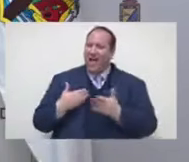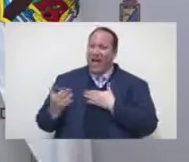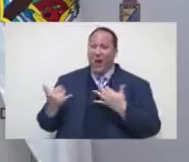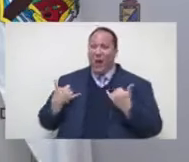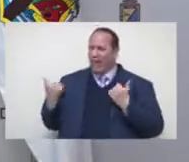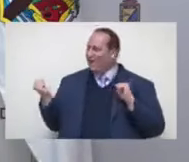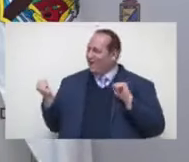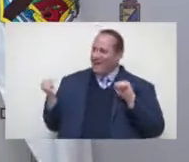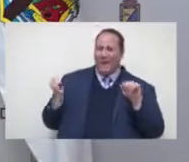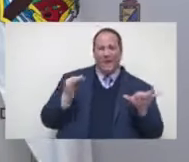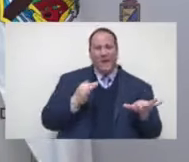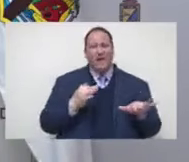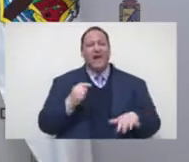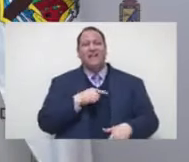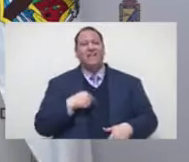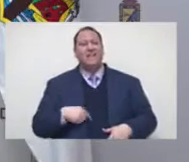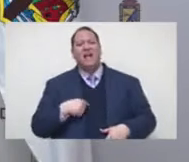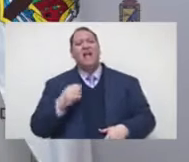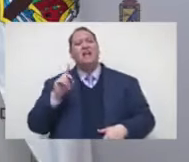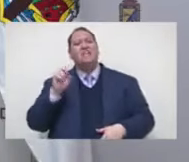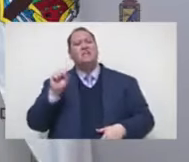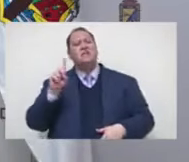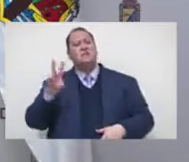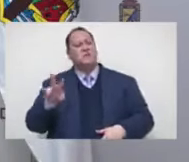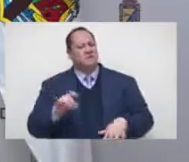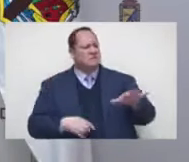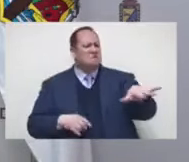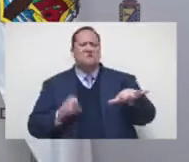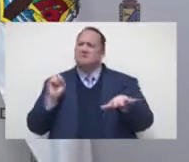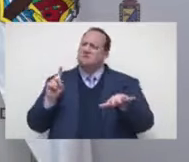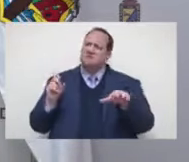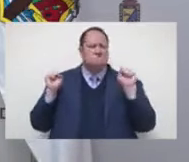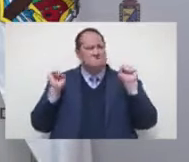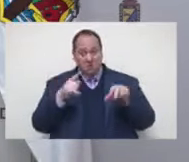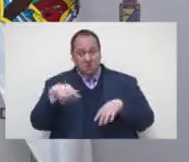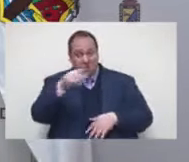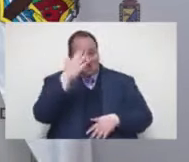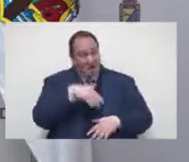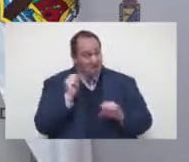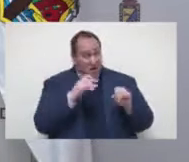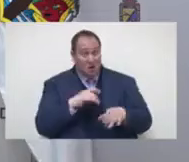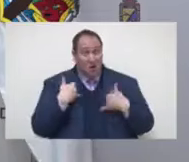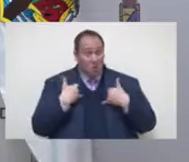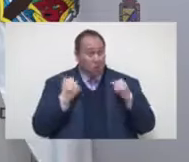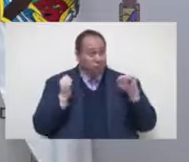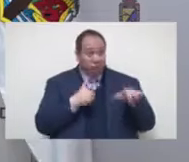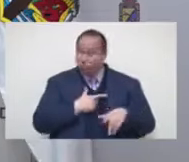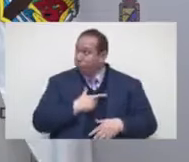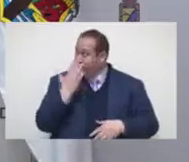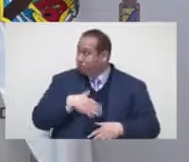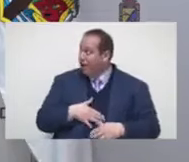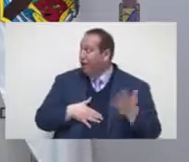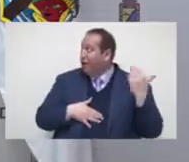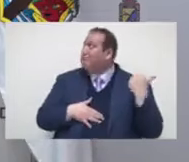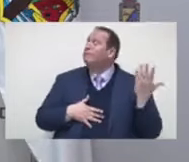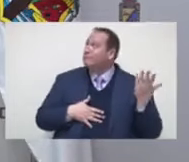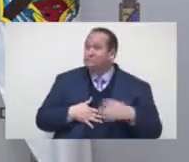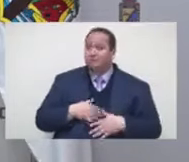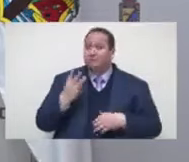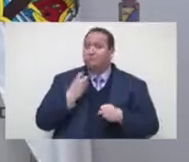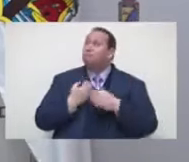jóvenes se la pasan en la Chinesca los fines de semana. ¿Sí sabían? ¿Sí sabían? ¿Antes?